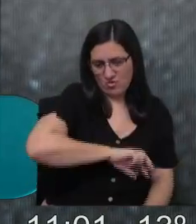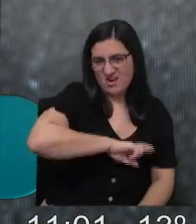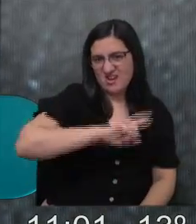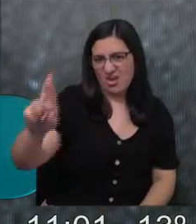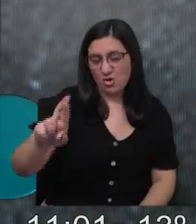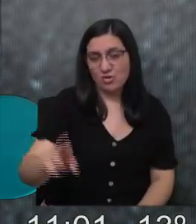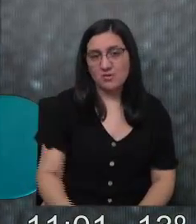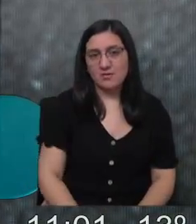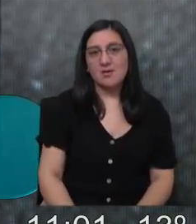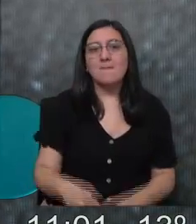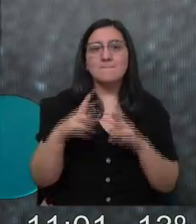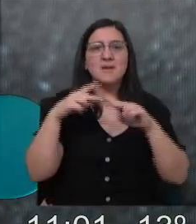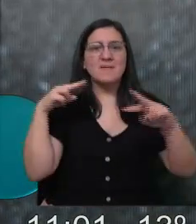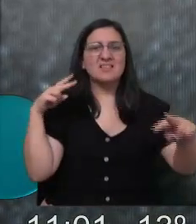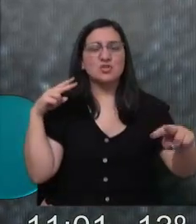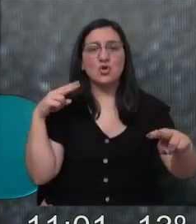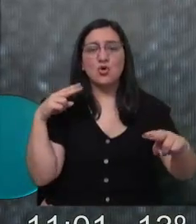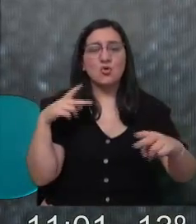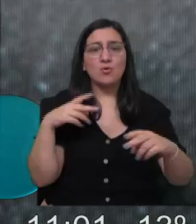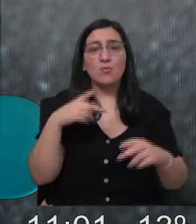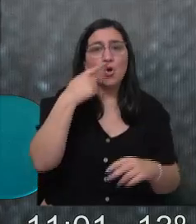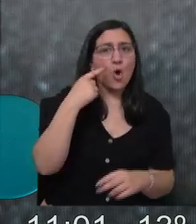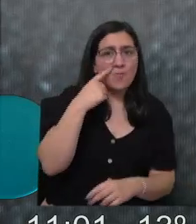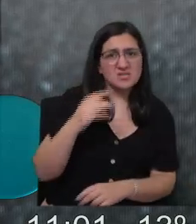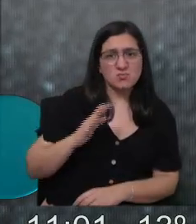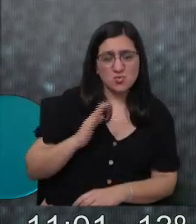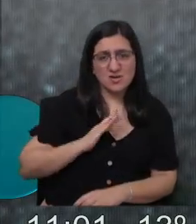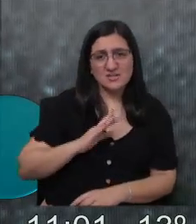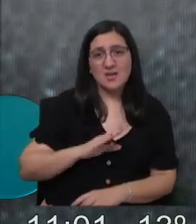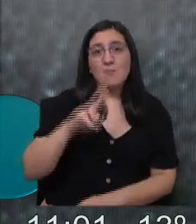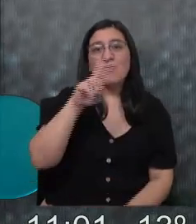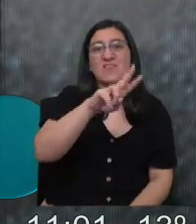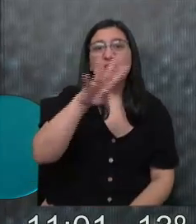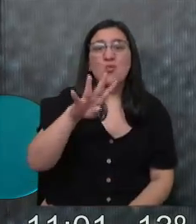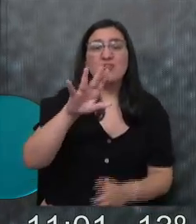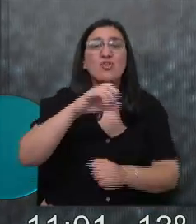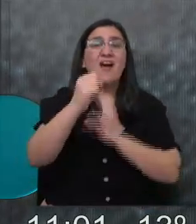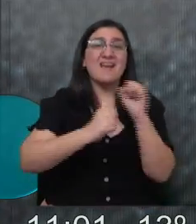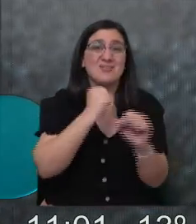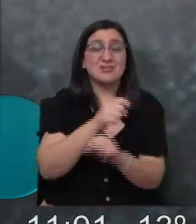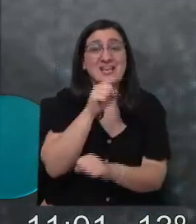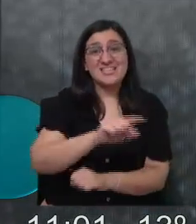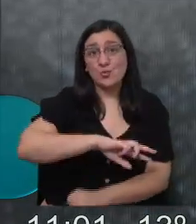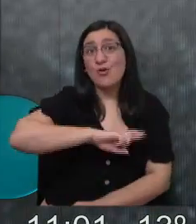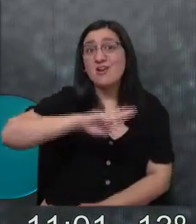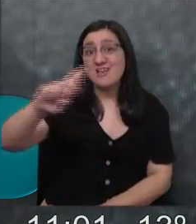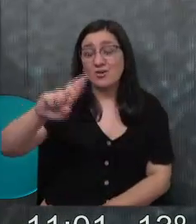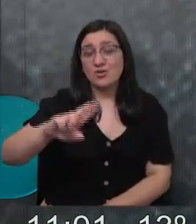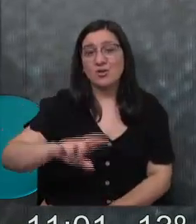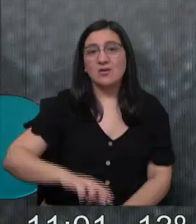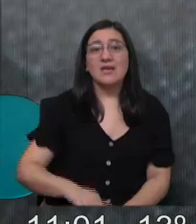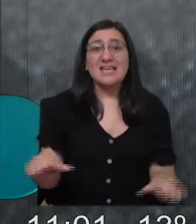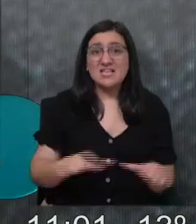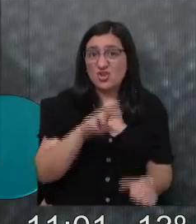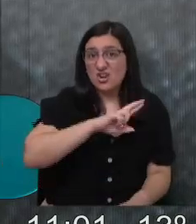su récord permaneció imbatido tanto por hombres como por mujeres por 24 años, JP. ¡Qué lindo! Bueno, no solo lo hizo, sino que